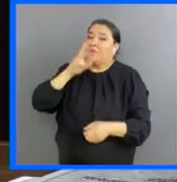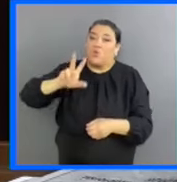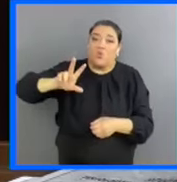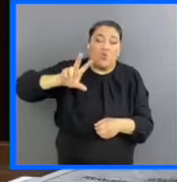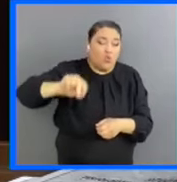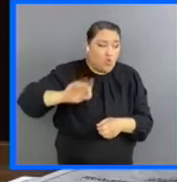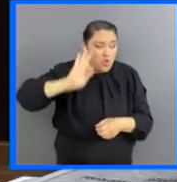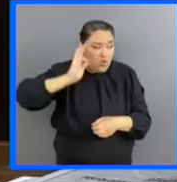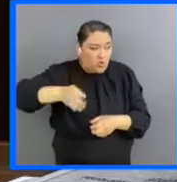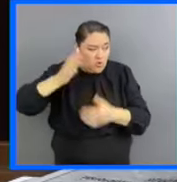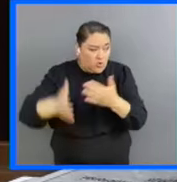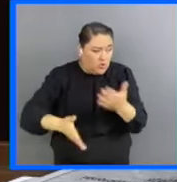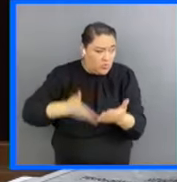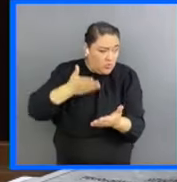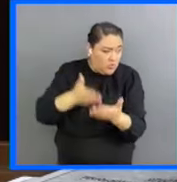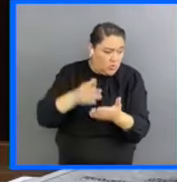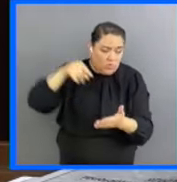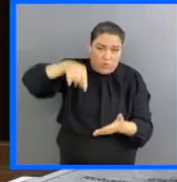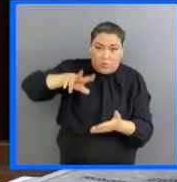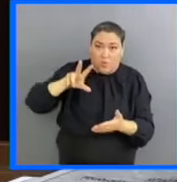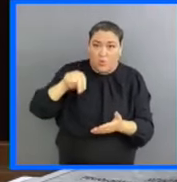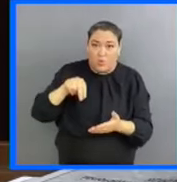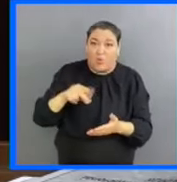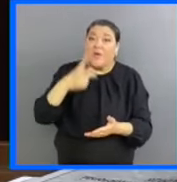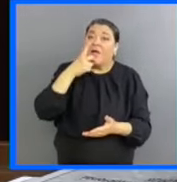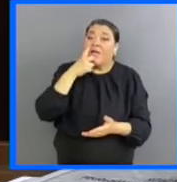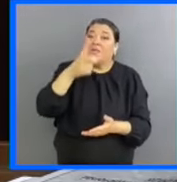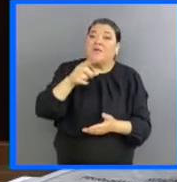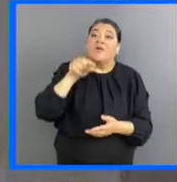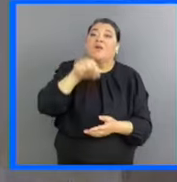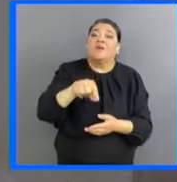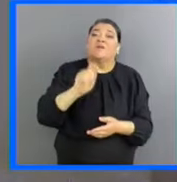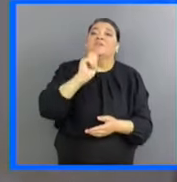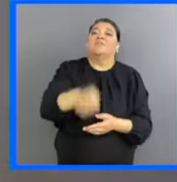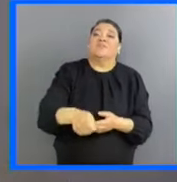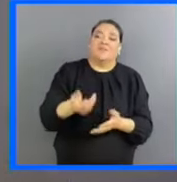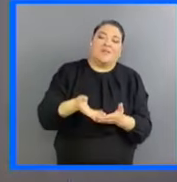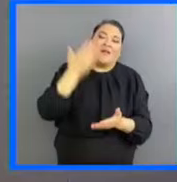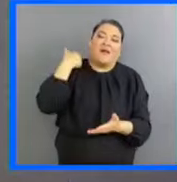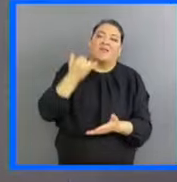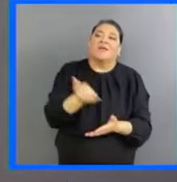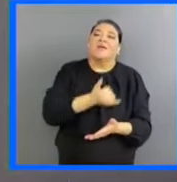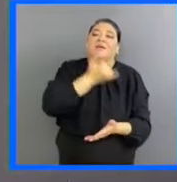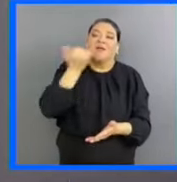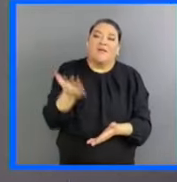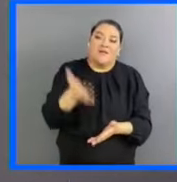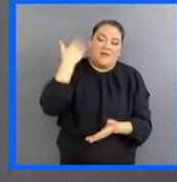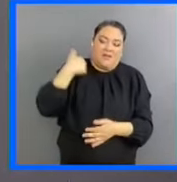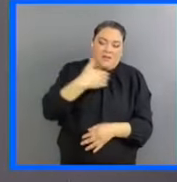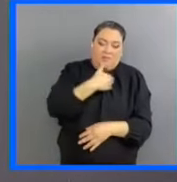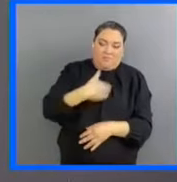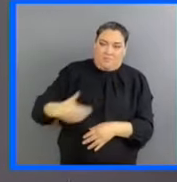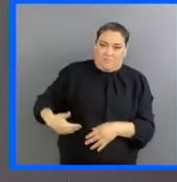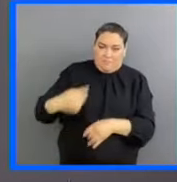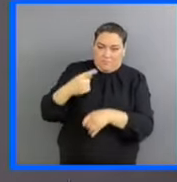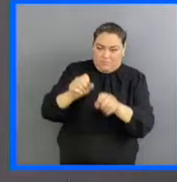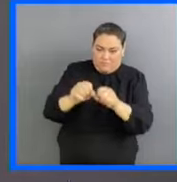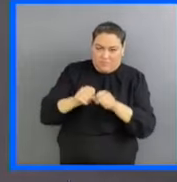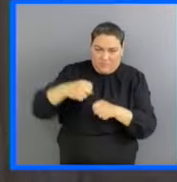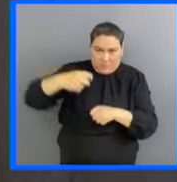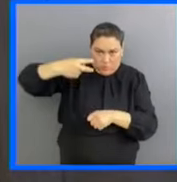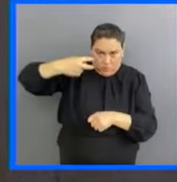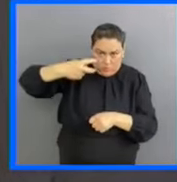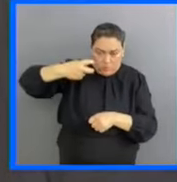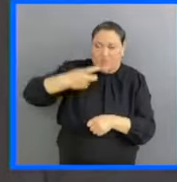amparos, reconocieron que fue irregular la decisión del entonces presidente de la extinta segunda sala, pues advirtieron lo